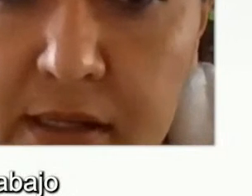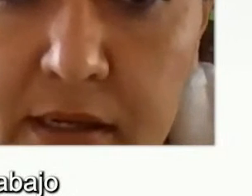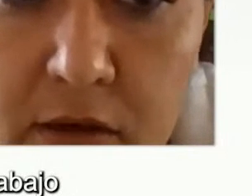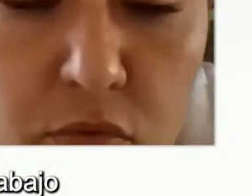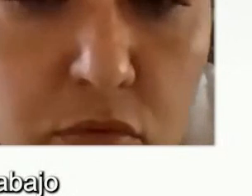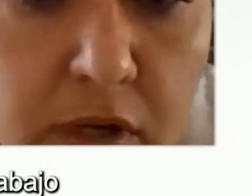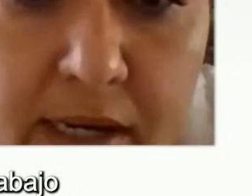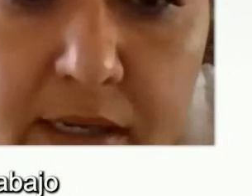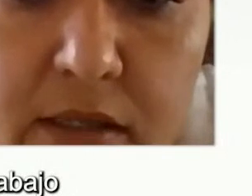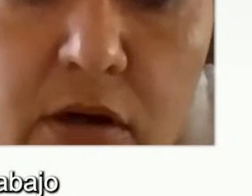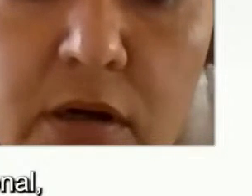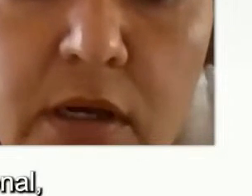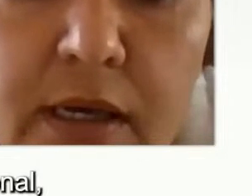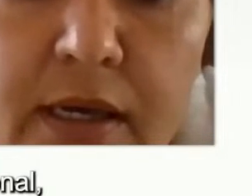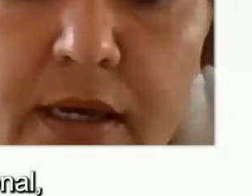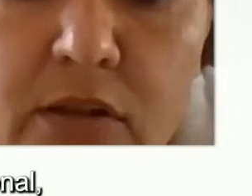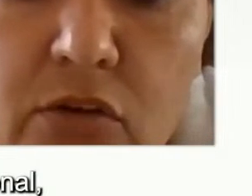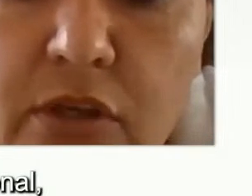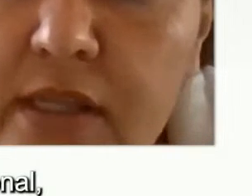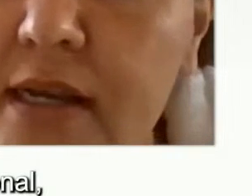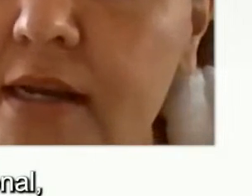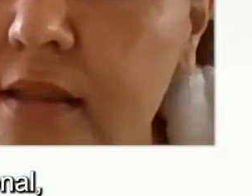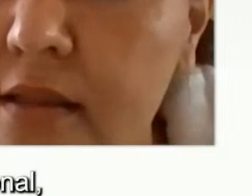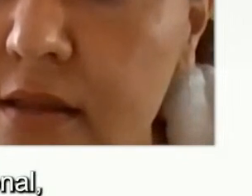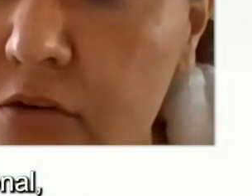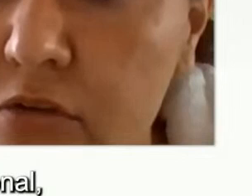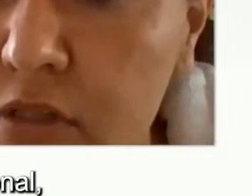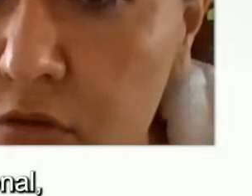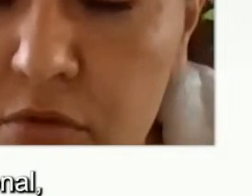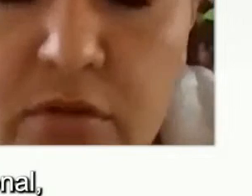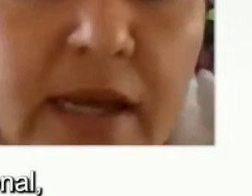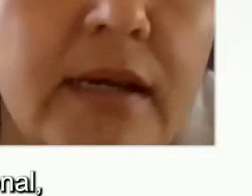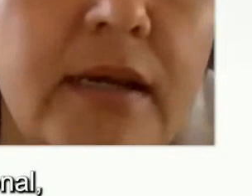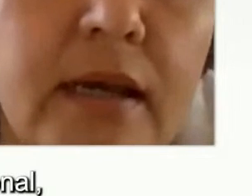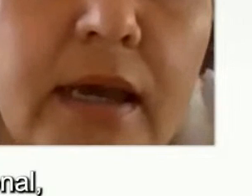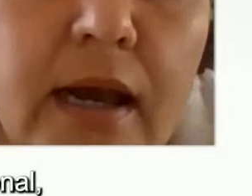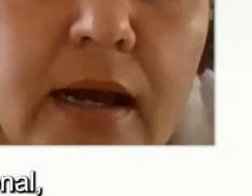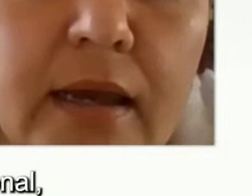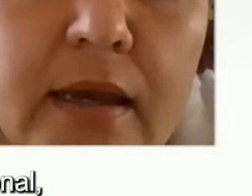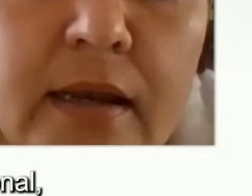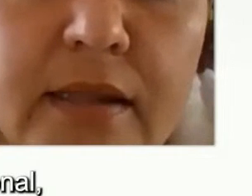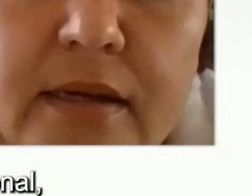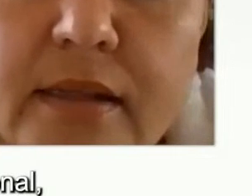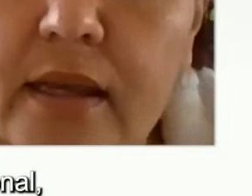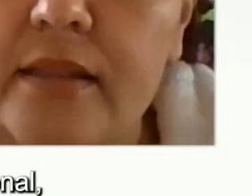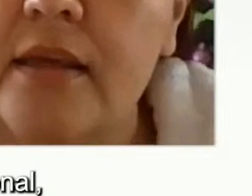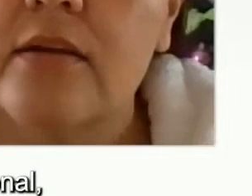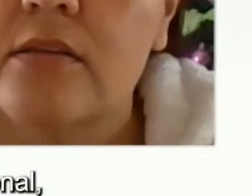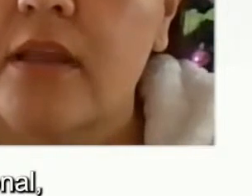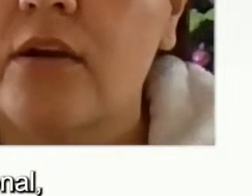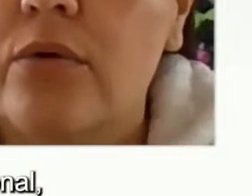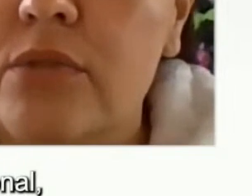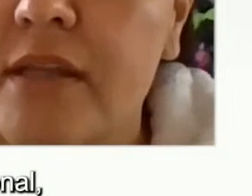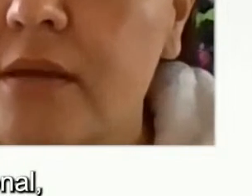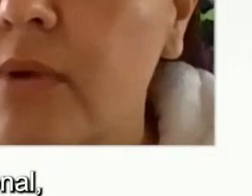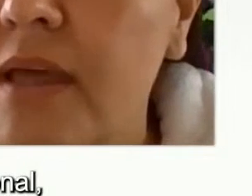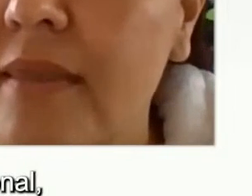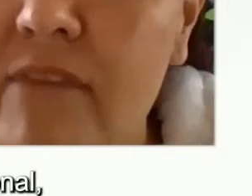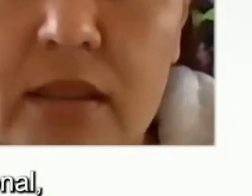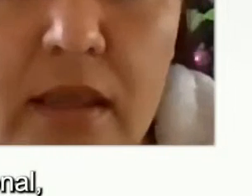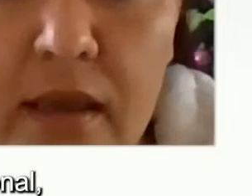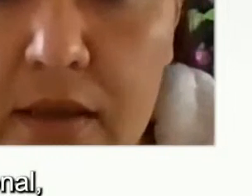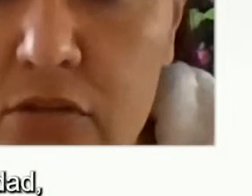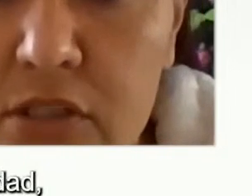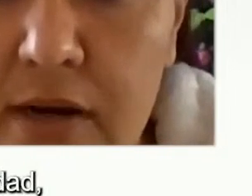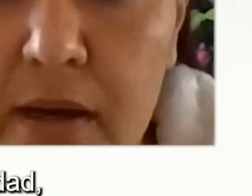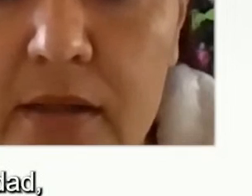trabajo en la Secretaría de Cultura Jalisco. Estoy en el área de desarrollo institucional. En la Secretaría tengo una antigüedad